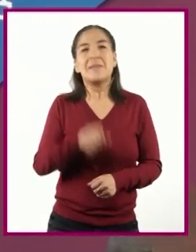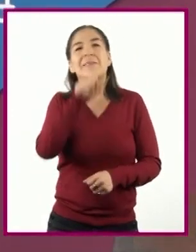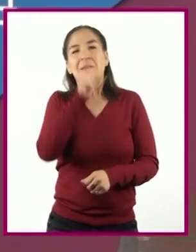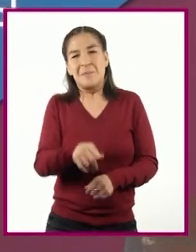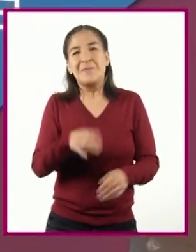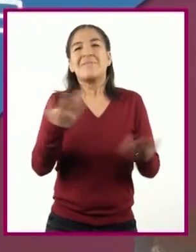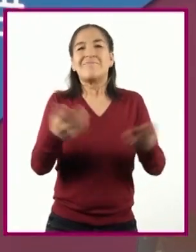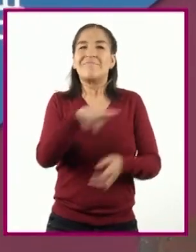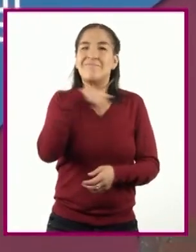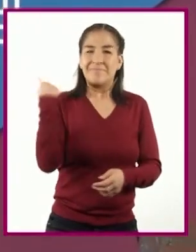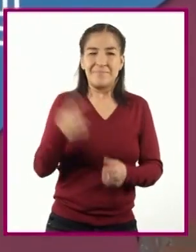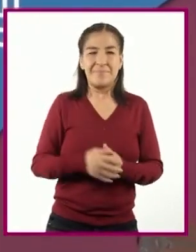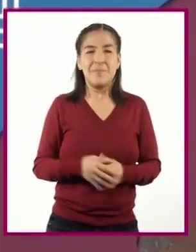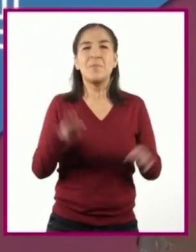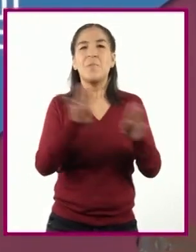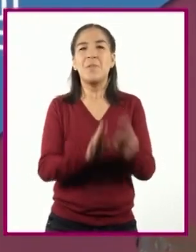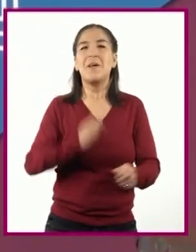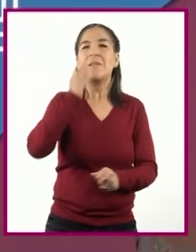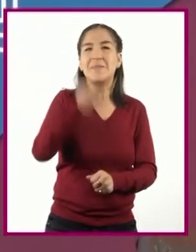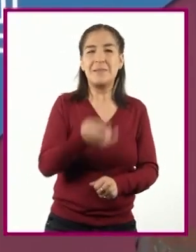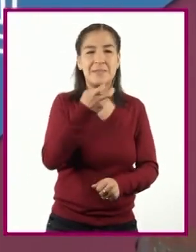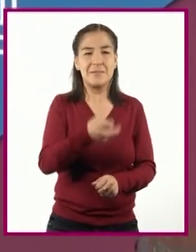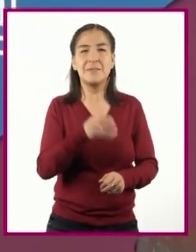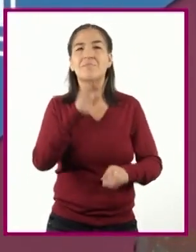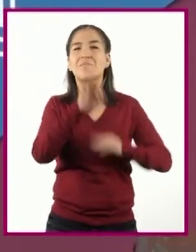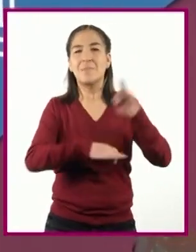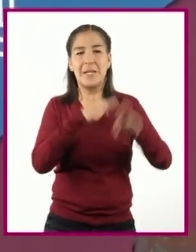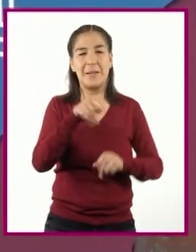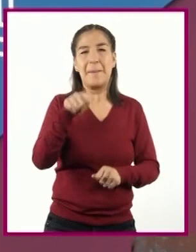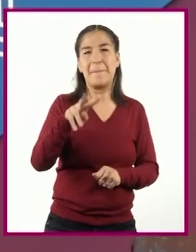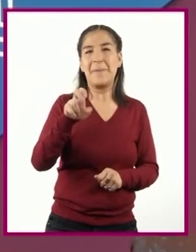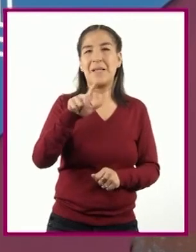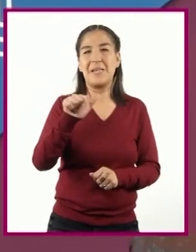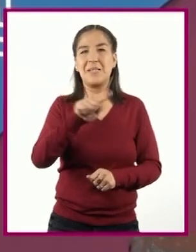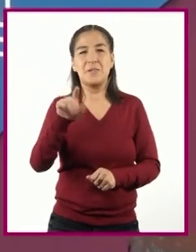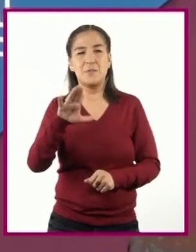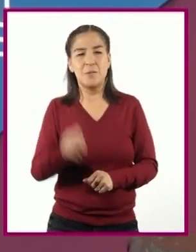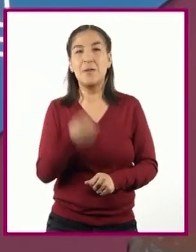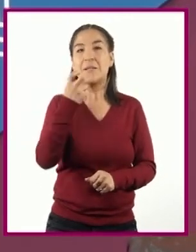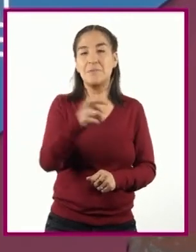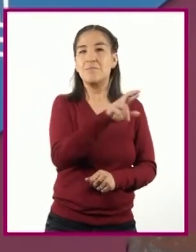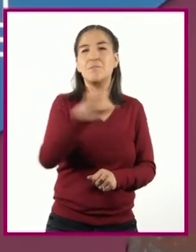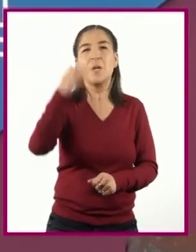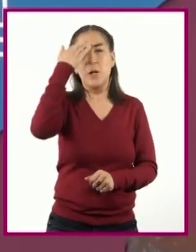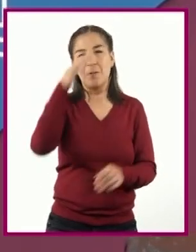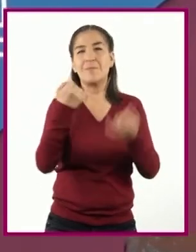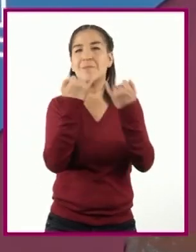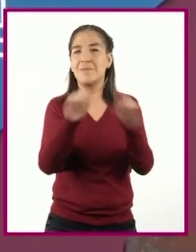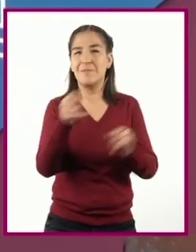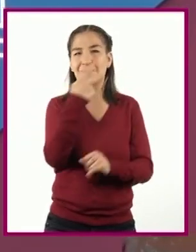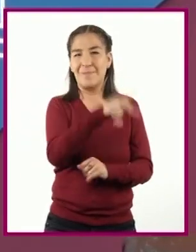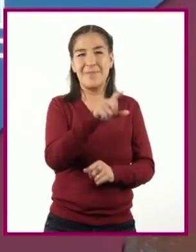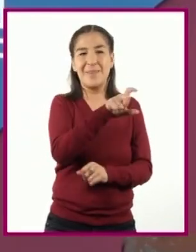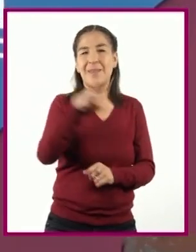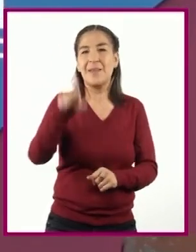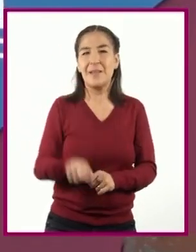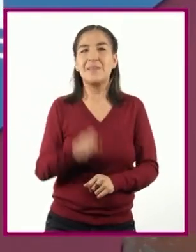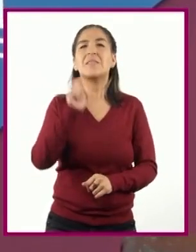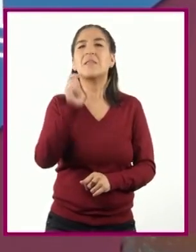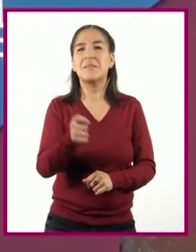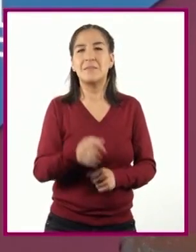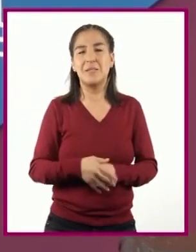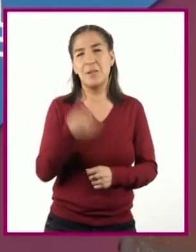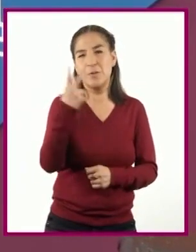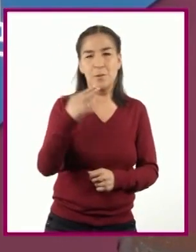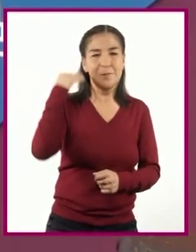terminó derrotado y aceptando los términos del Tratado de Velasco, por el que reconoció la independencia de Texas, proclamada